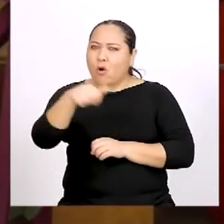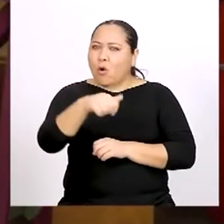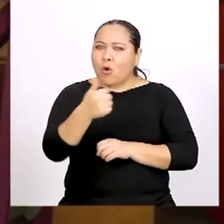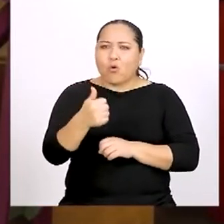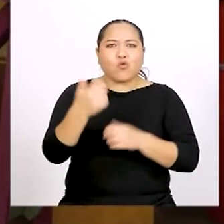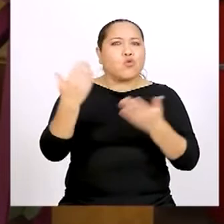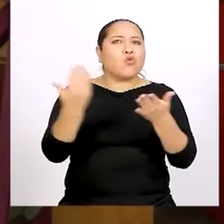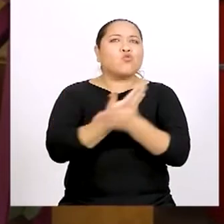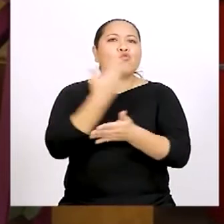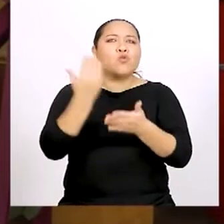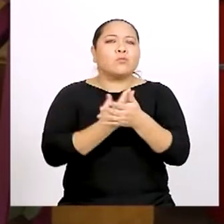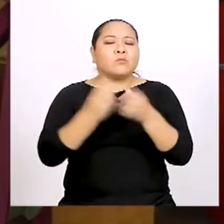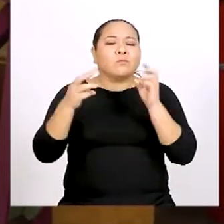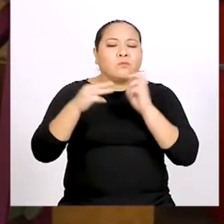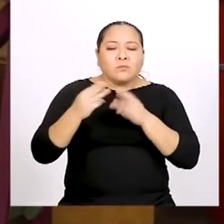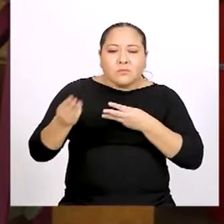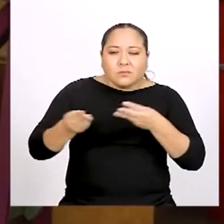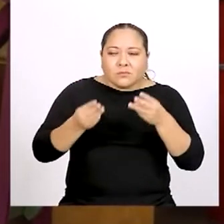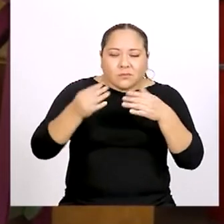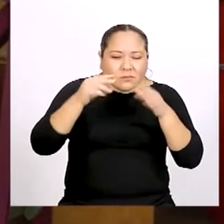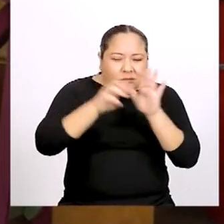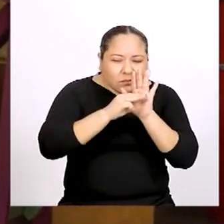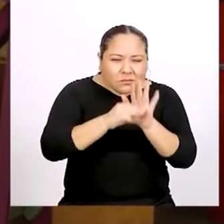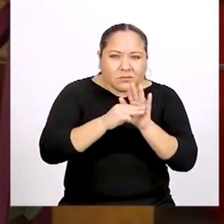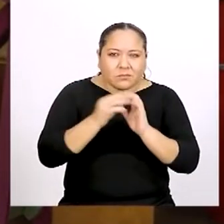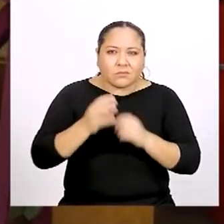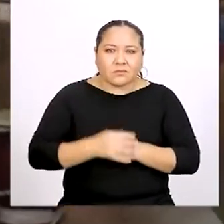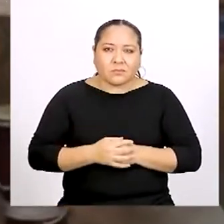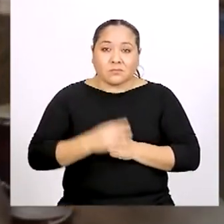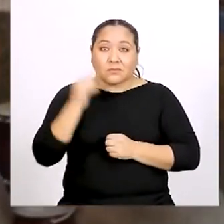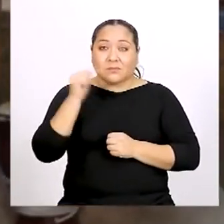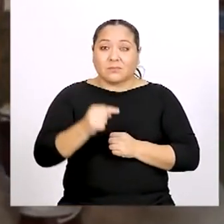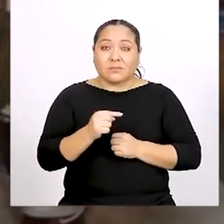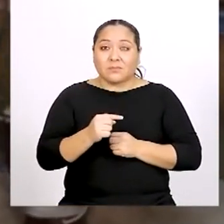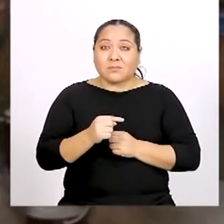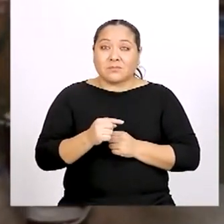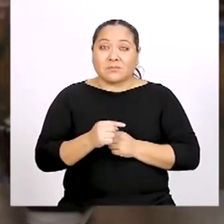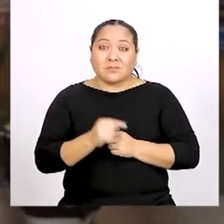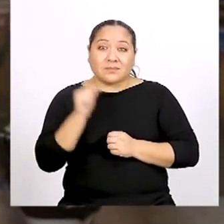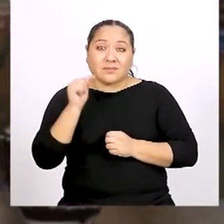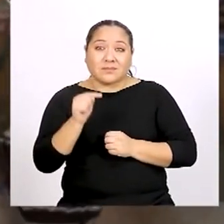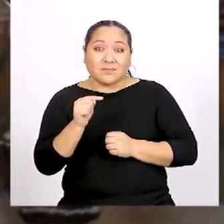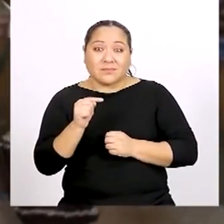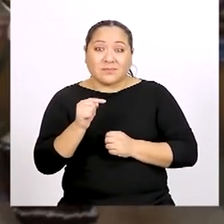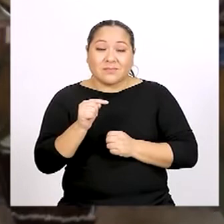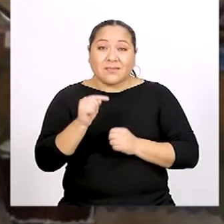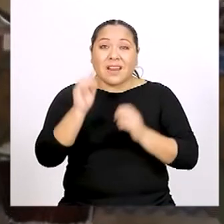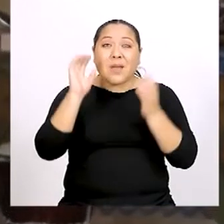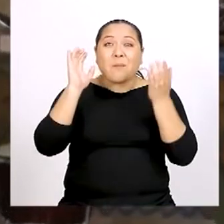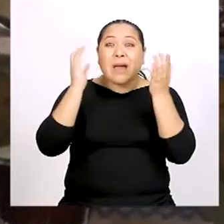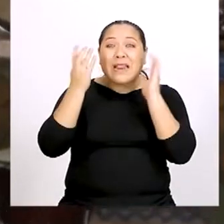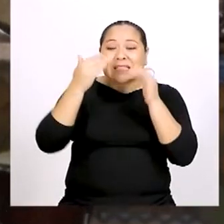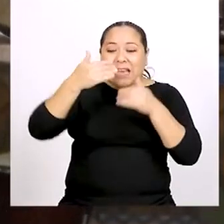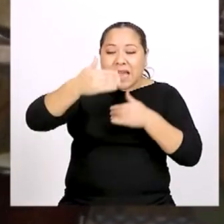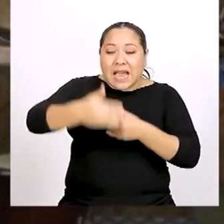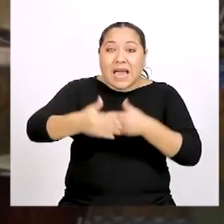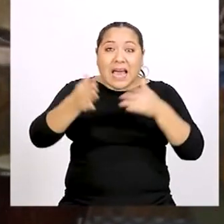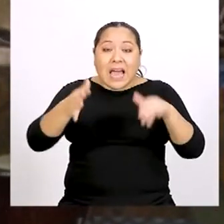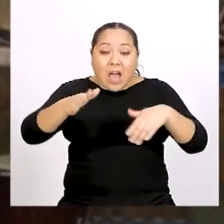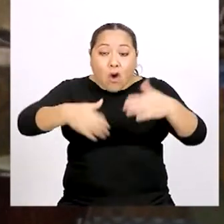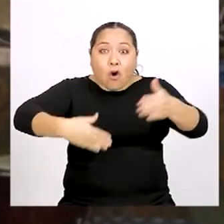un modelo nuevo de bongos. Yo los inventé. Son una fusión entre el